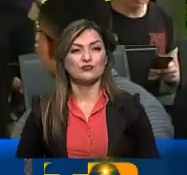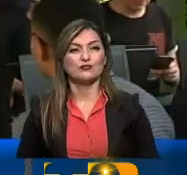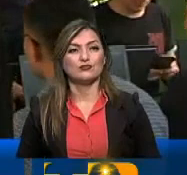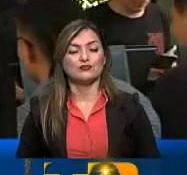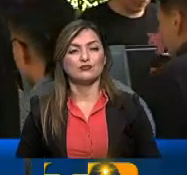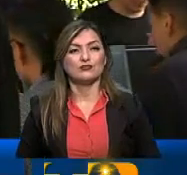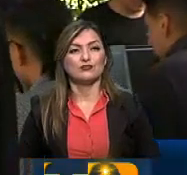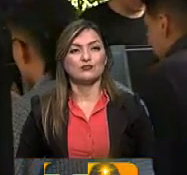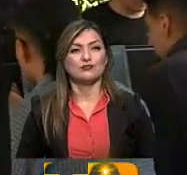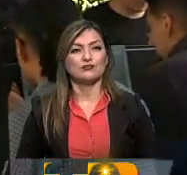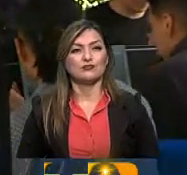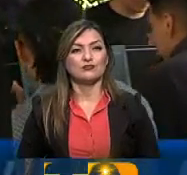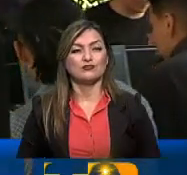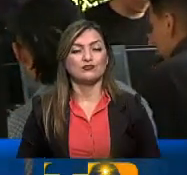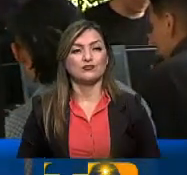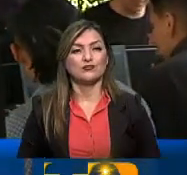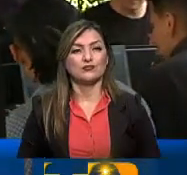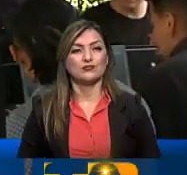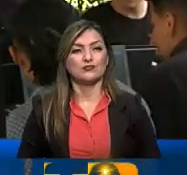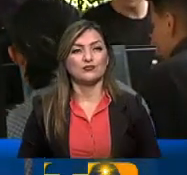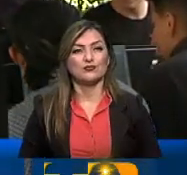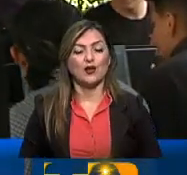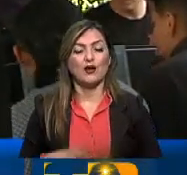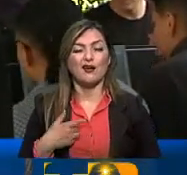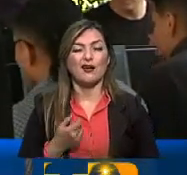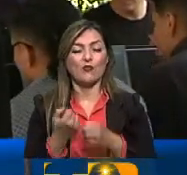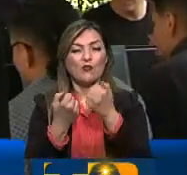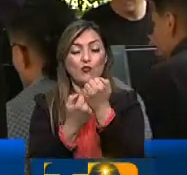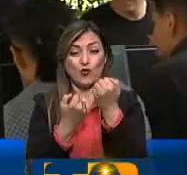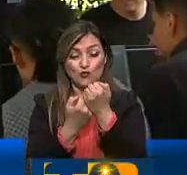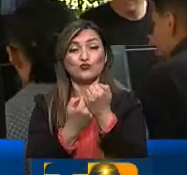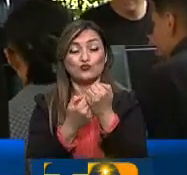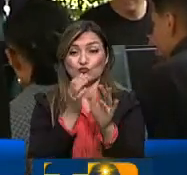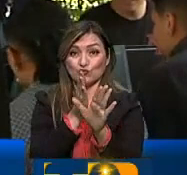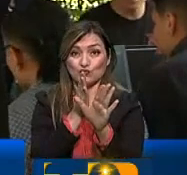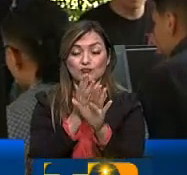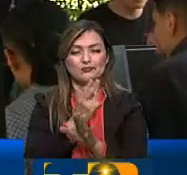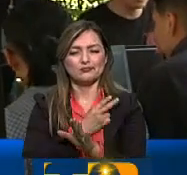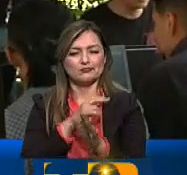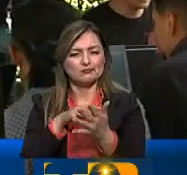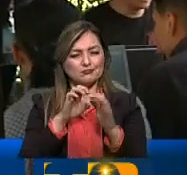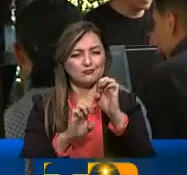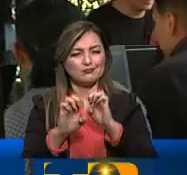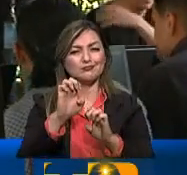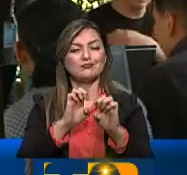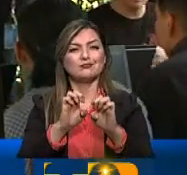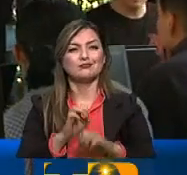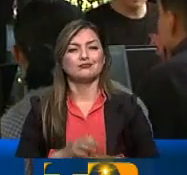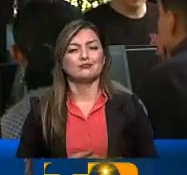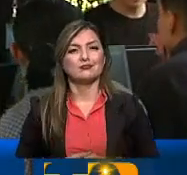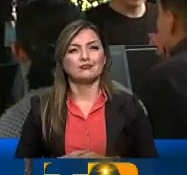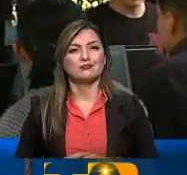de psicólogos de la universidad estudiamos varios casos en los que se han demostrado que